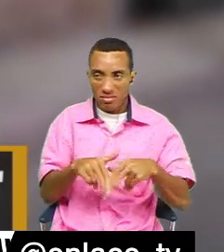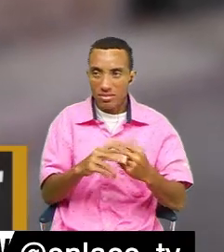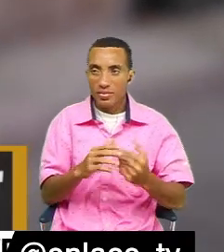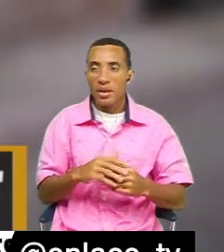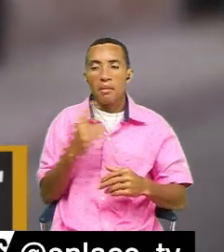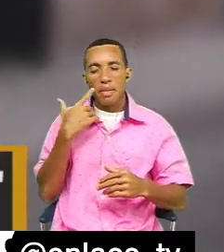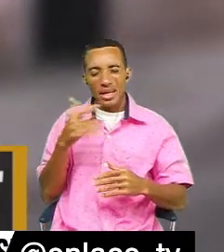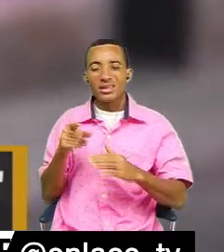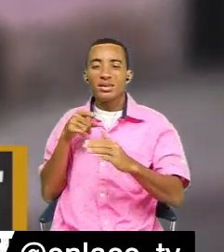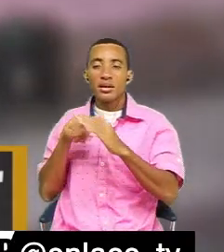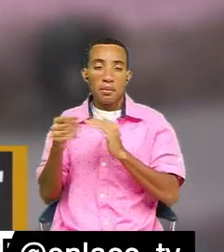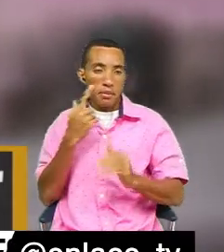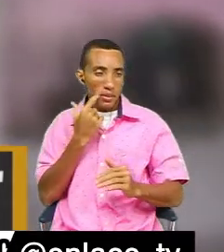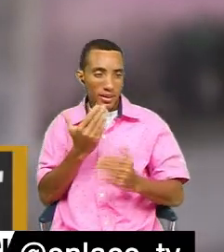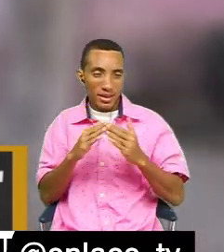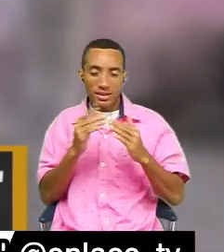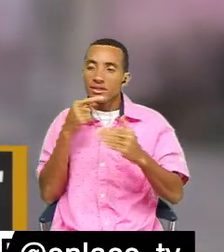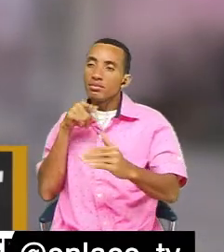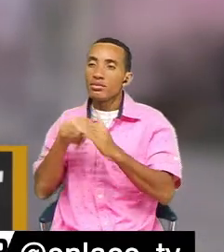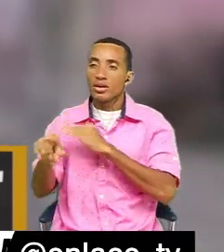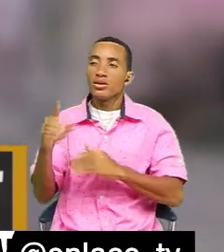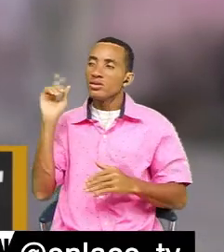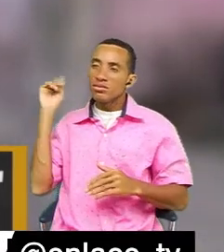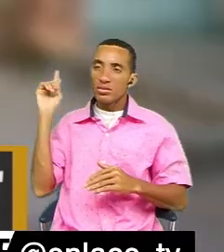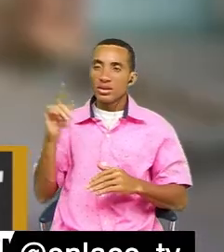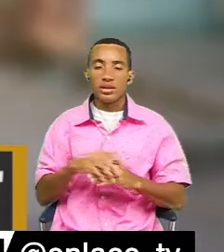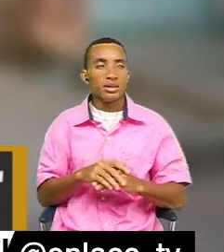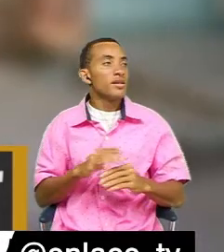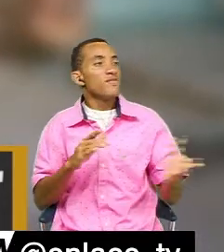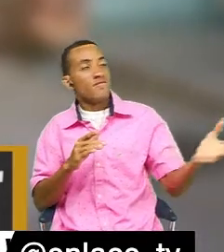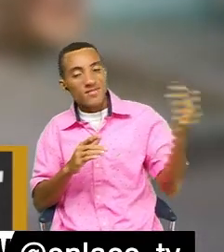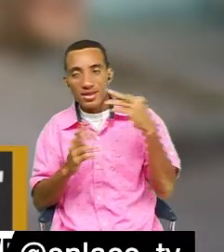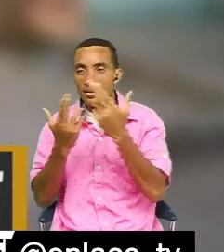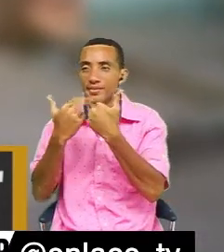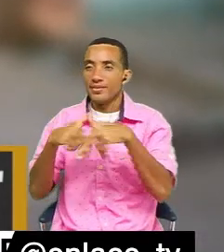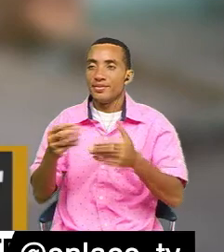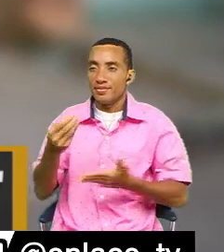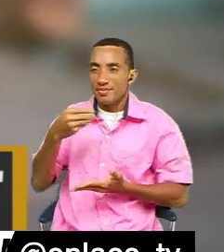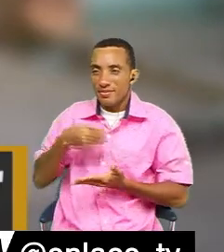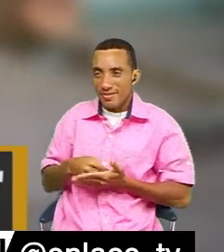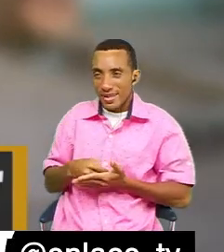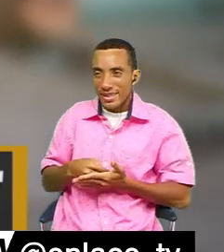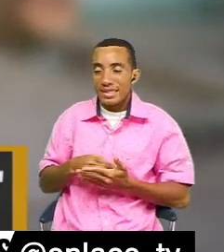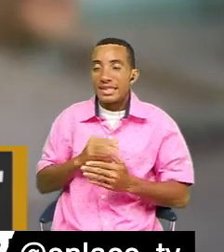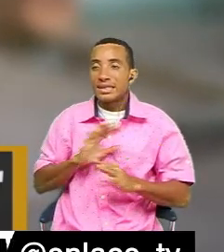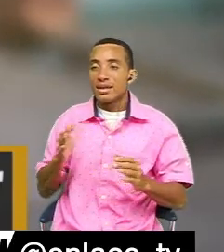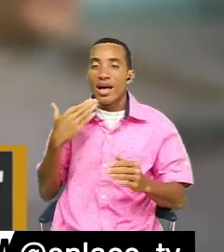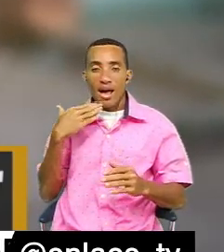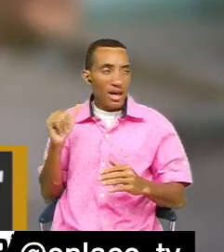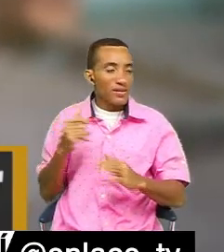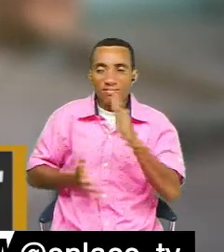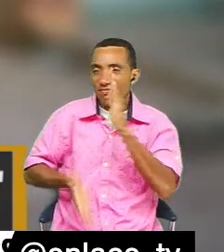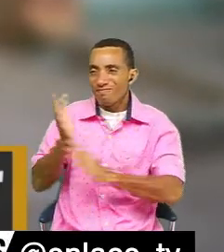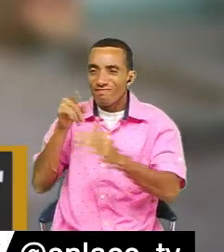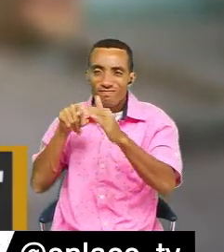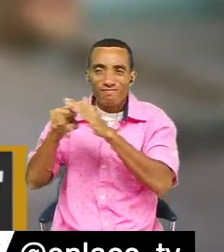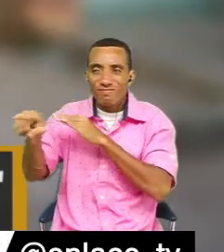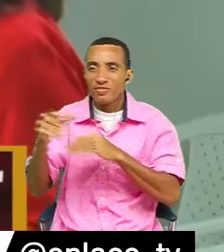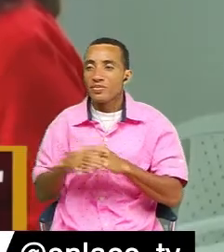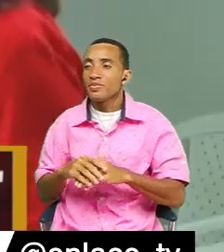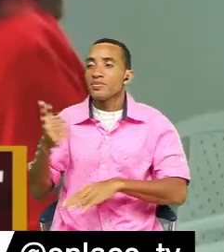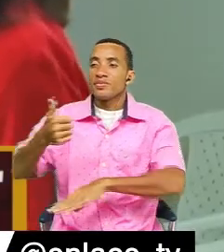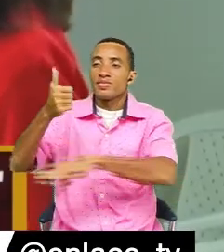quien desde hacía años la sometía a la prostitución en contra de su voluntad, hecho que conllevó a que la mujer saliera buscando ayuda con las autoridades, quienes si